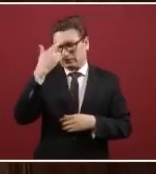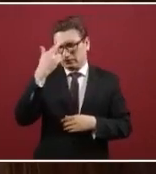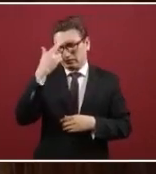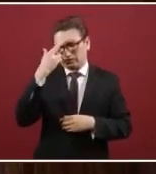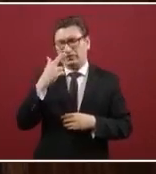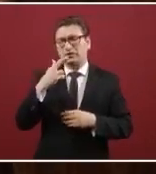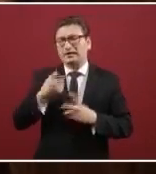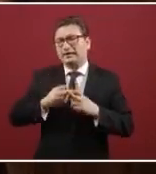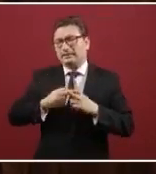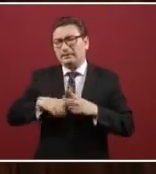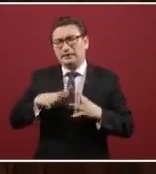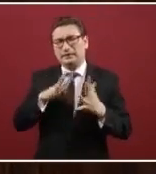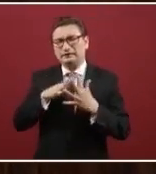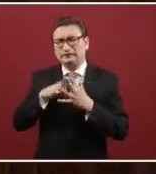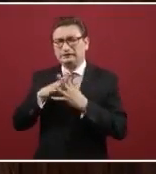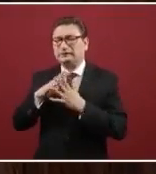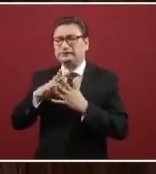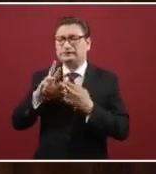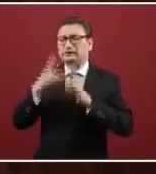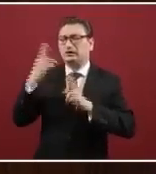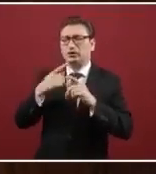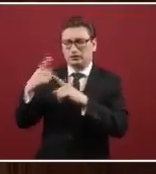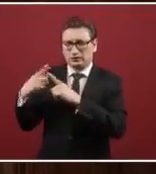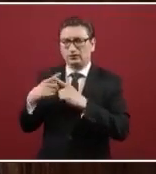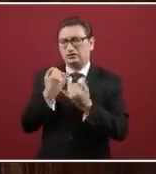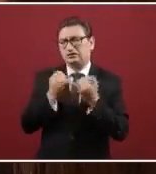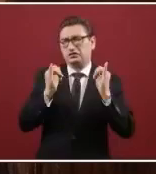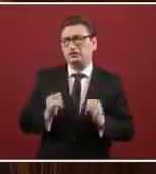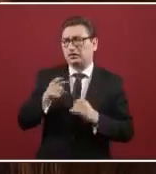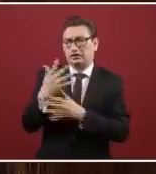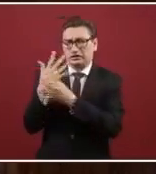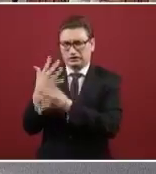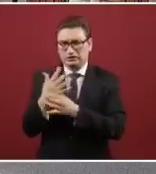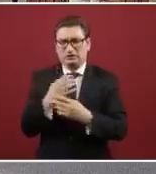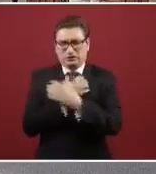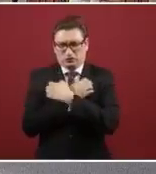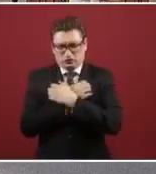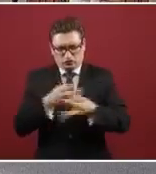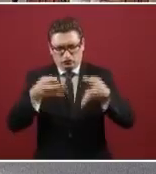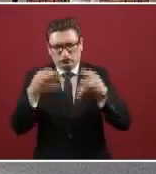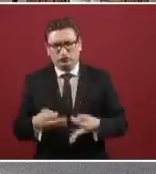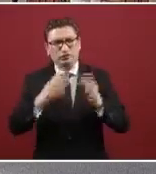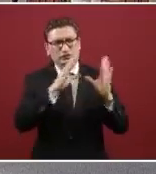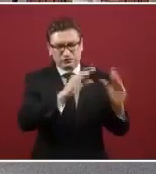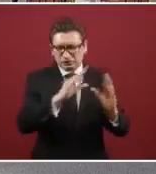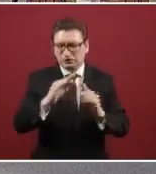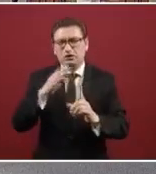Guerra de Independencia, ¿usted va a seguir con esta tradición, hablando justamente de que la educación tiene que ser certera, que se tiene que